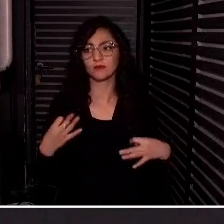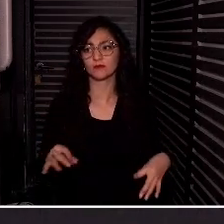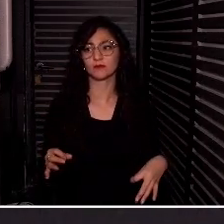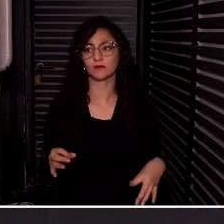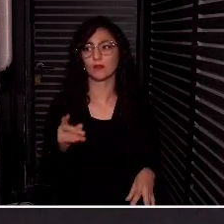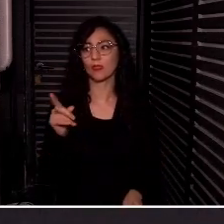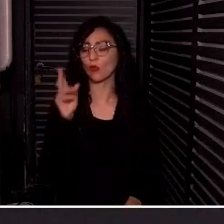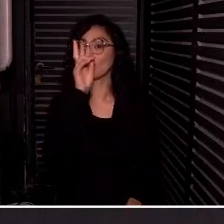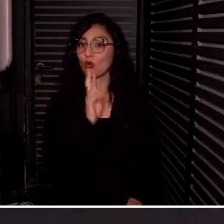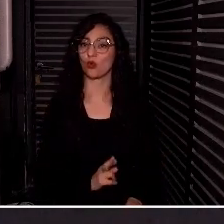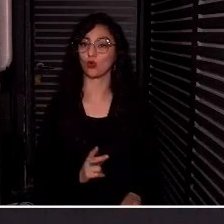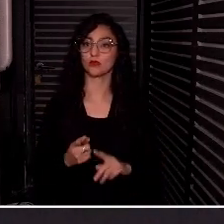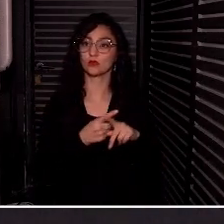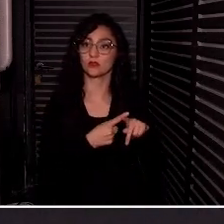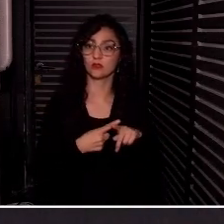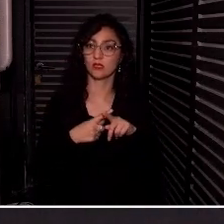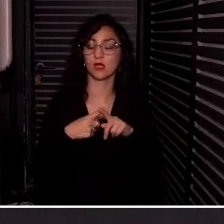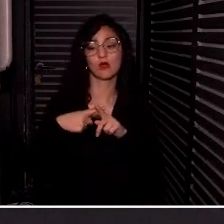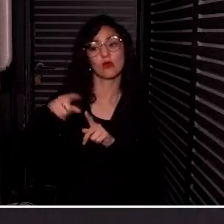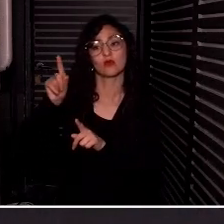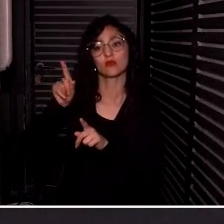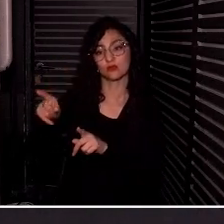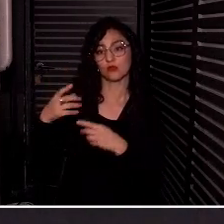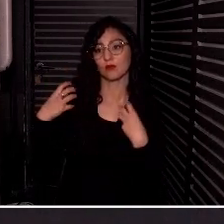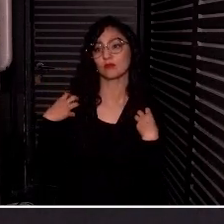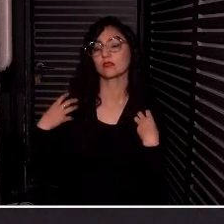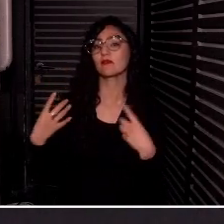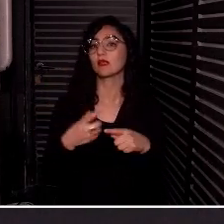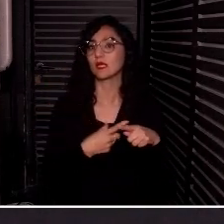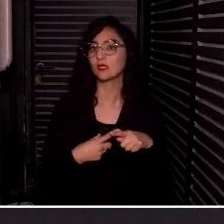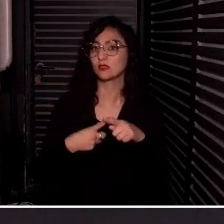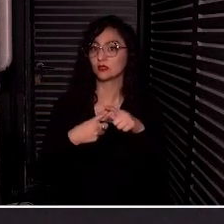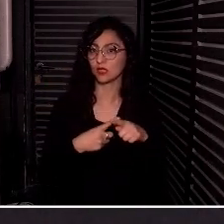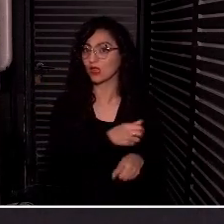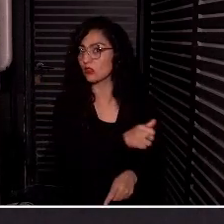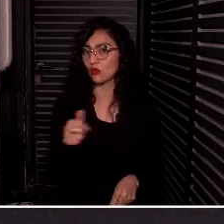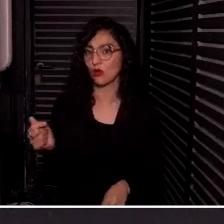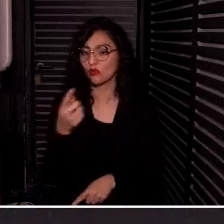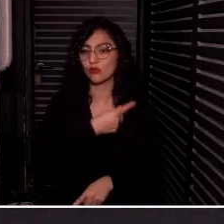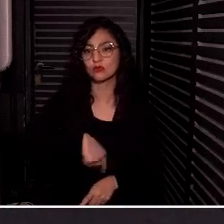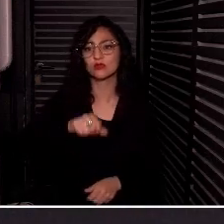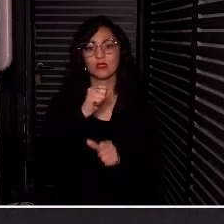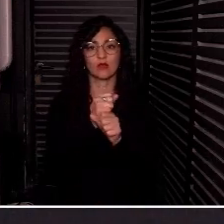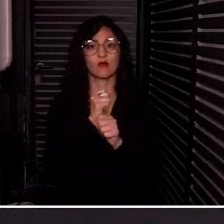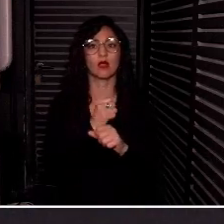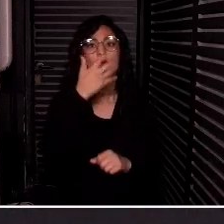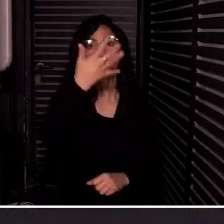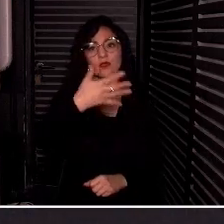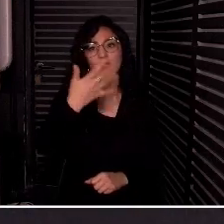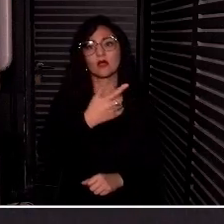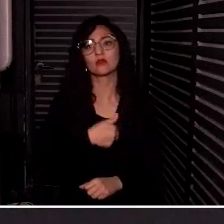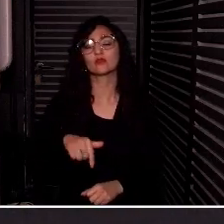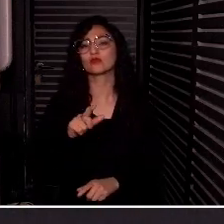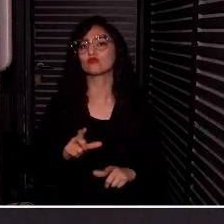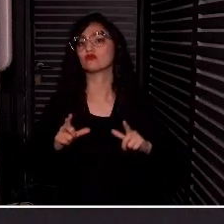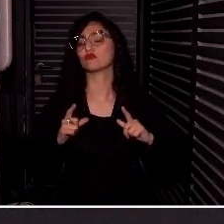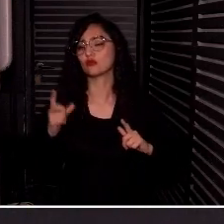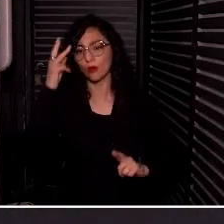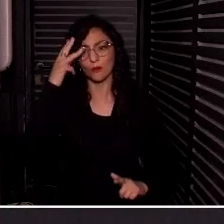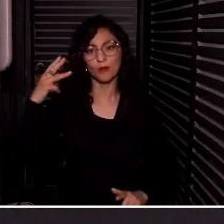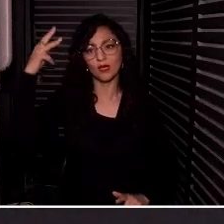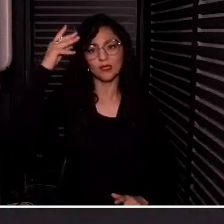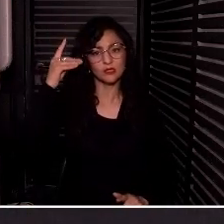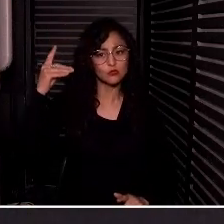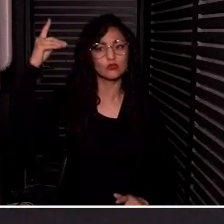tengas un rol social y otra cosa es que tú tengas responsabilidad social todos los que trabajamos en comunicación somos licenciados magister o